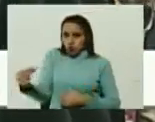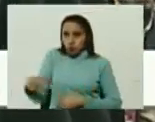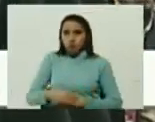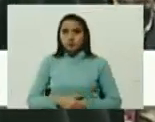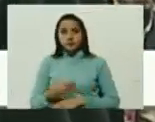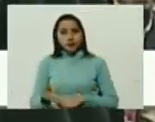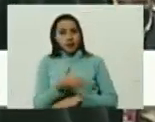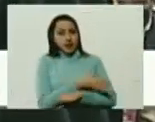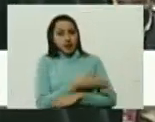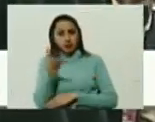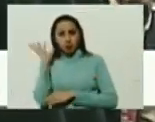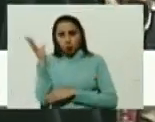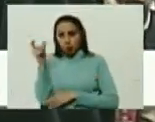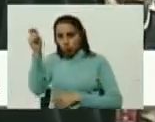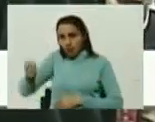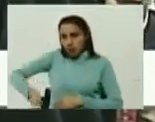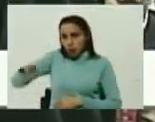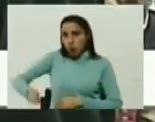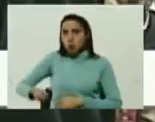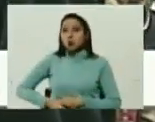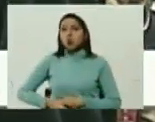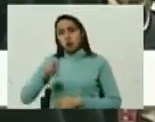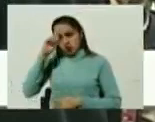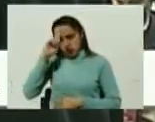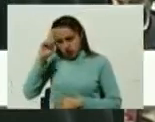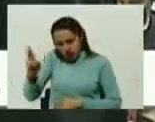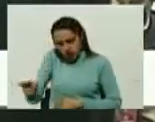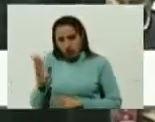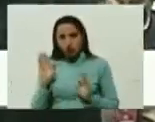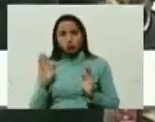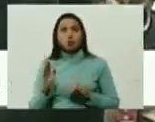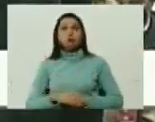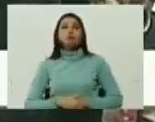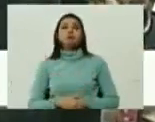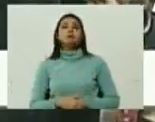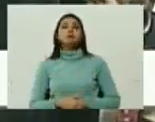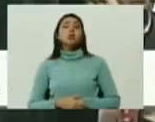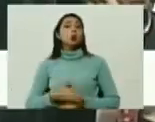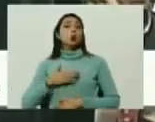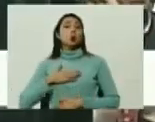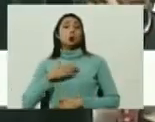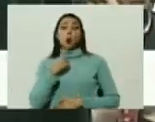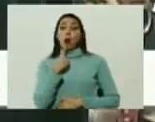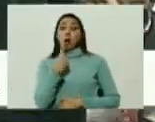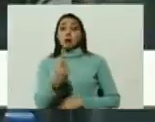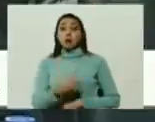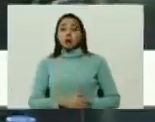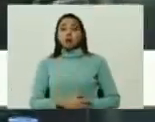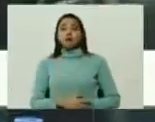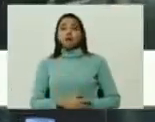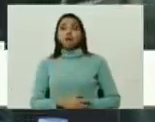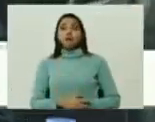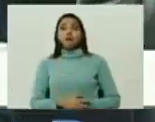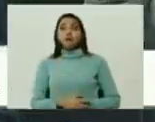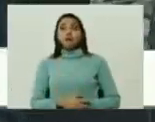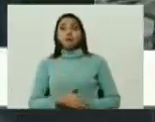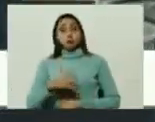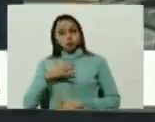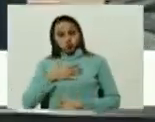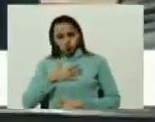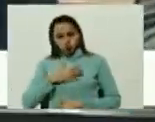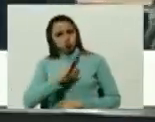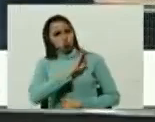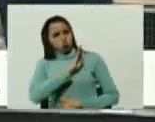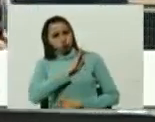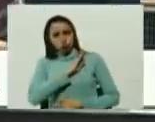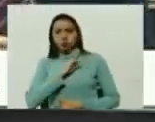antecedió en la palabra con todo el respeto que se merece y lo que le voy a decir se lo voy a decir con propiedad no porque